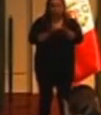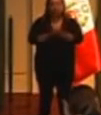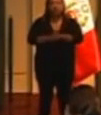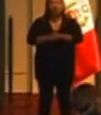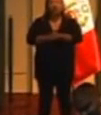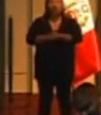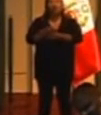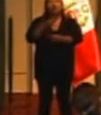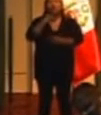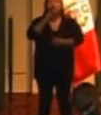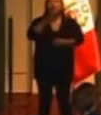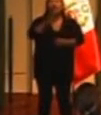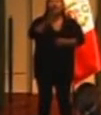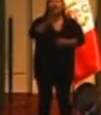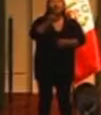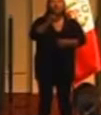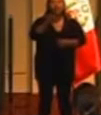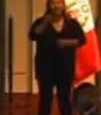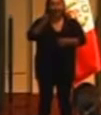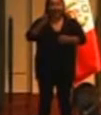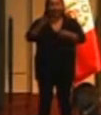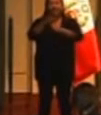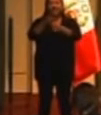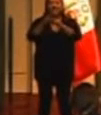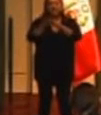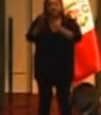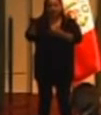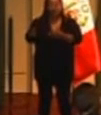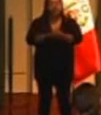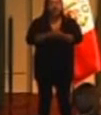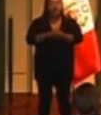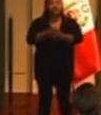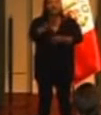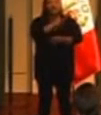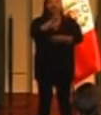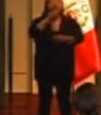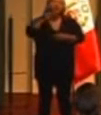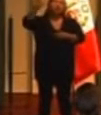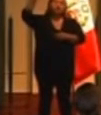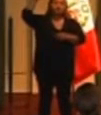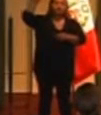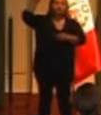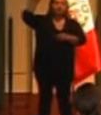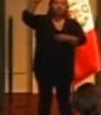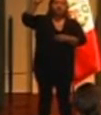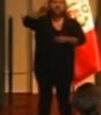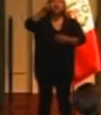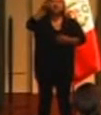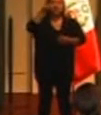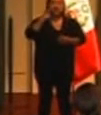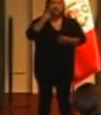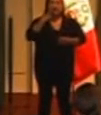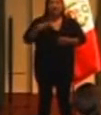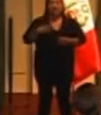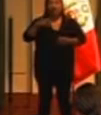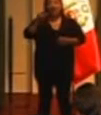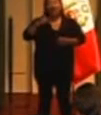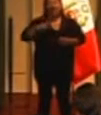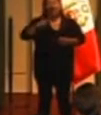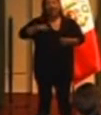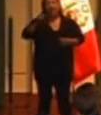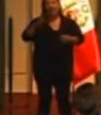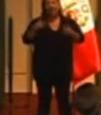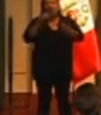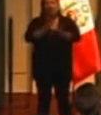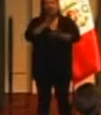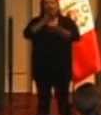el Comité Distrital de Seguridad Ciudadana, la fiscal de turno levantó la mano y dijo, alcalde, tenemos problemas porque